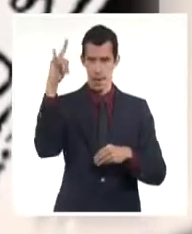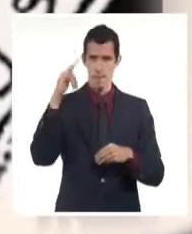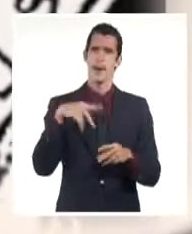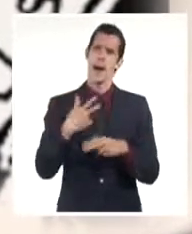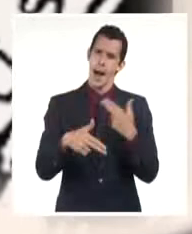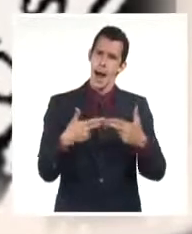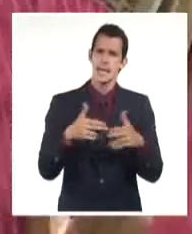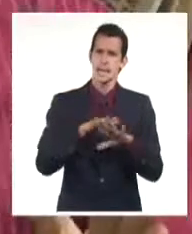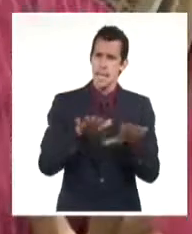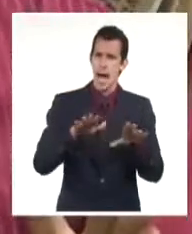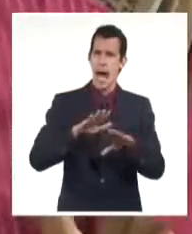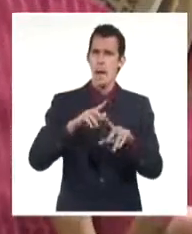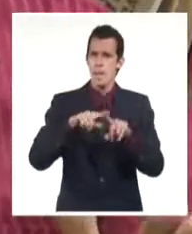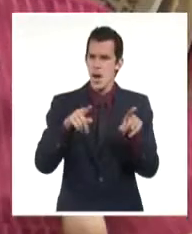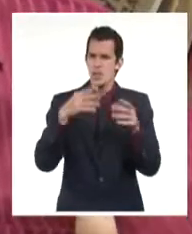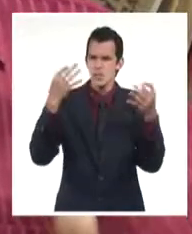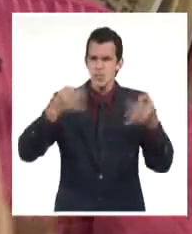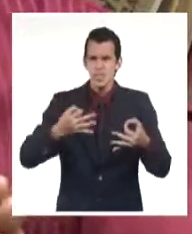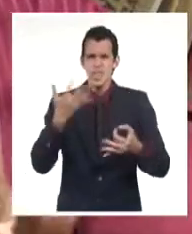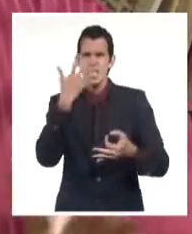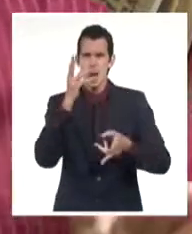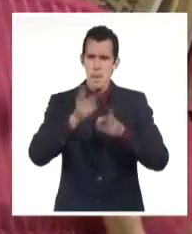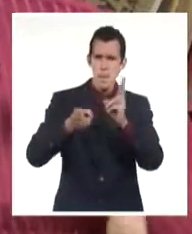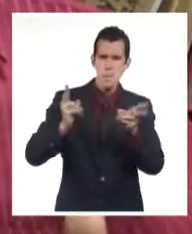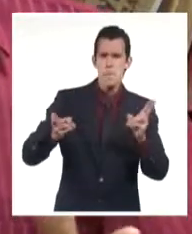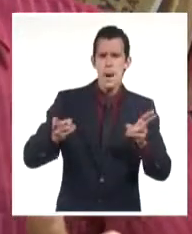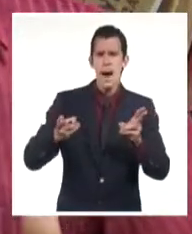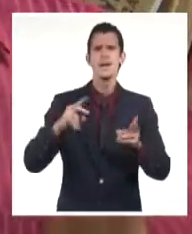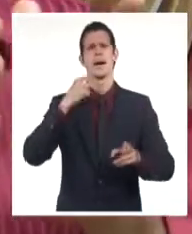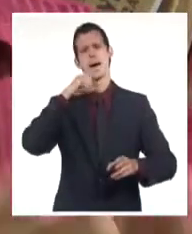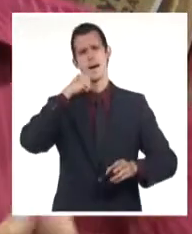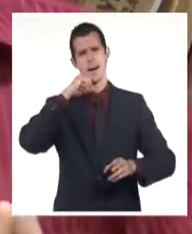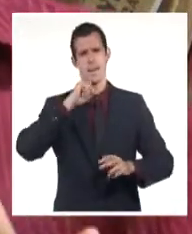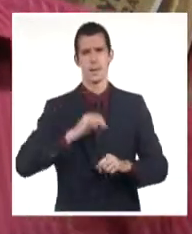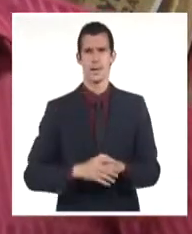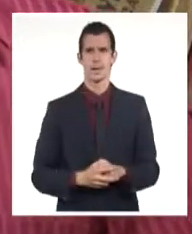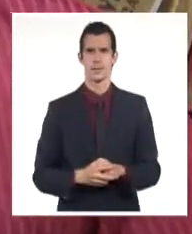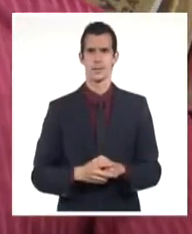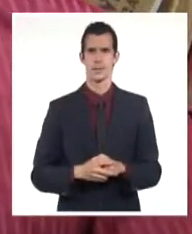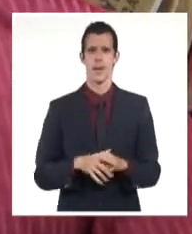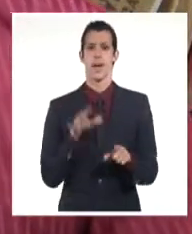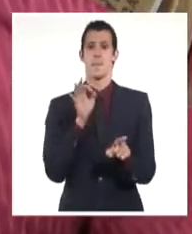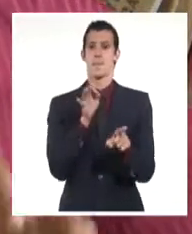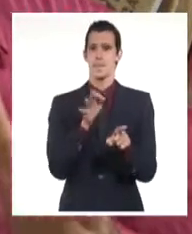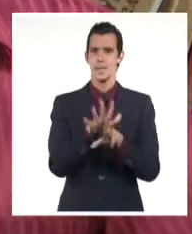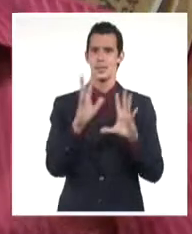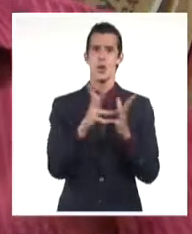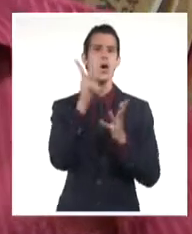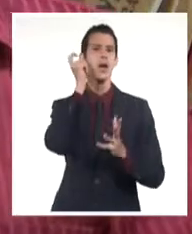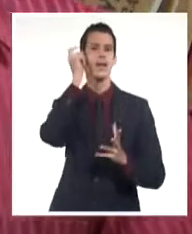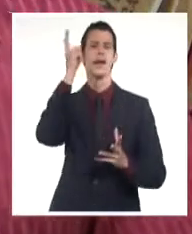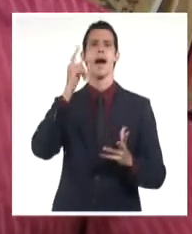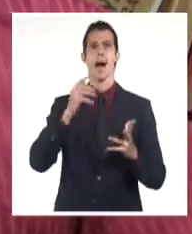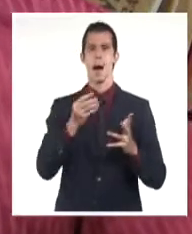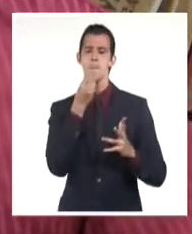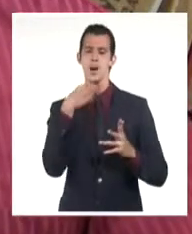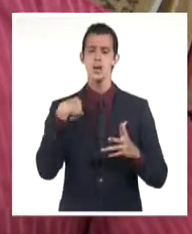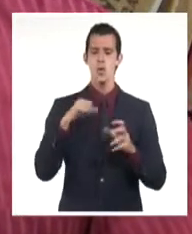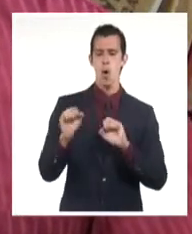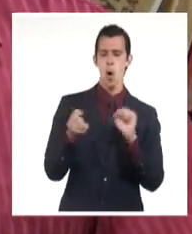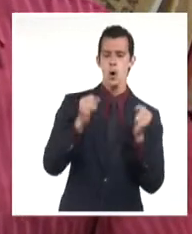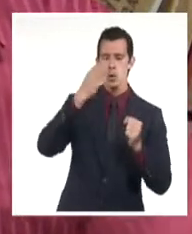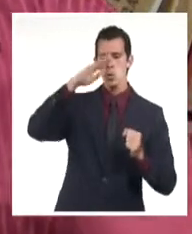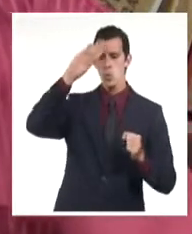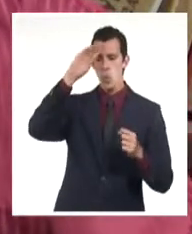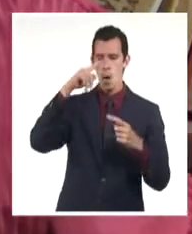mecanismos de dominación. Cuba deja de ser Puerto Rico, se distancia. Ambas habían sido colonias españolas, ambas habían sido ocupadas